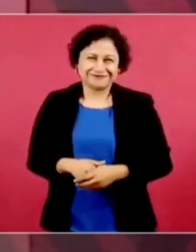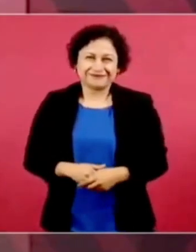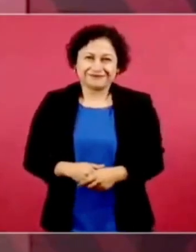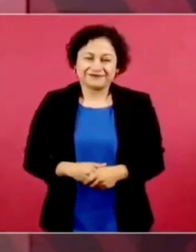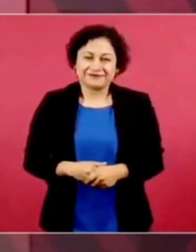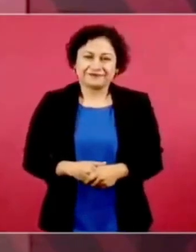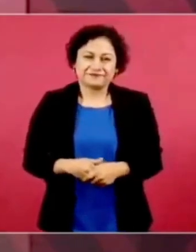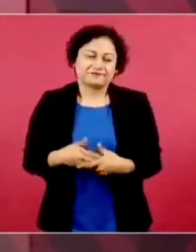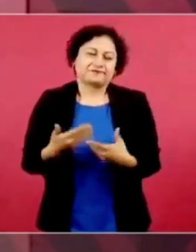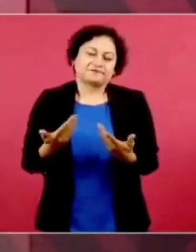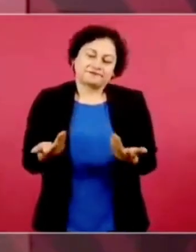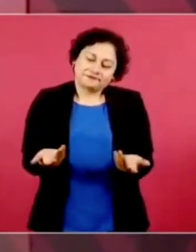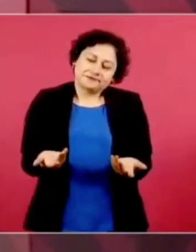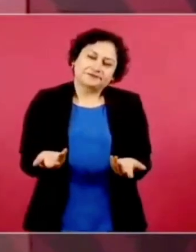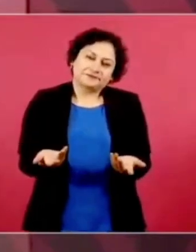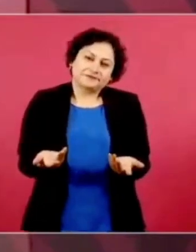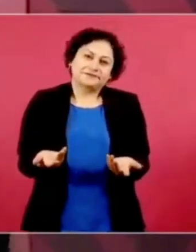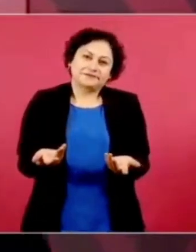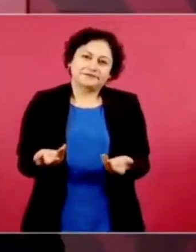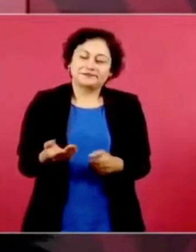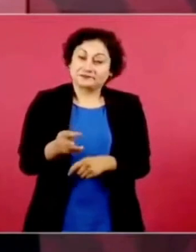porque siempre hablo, ¿no?,